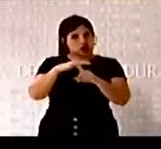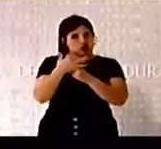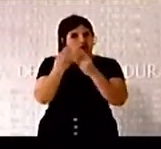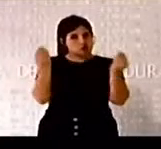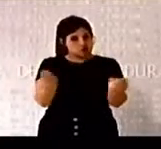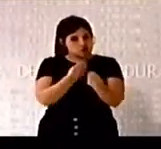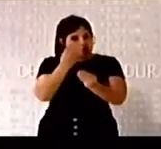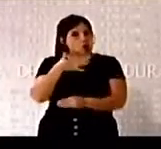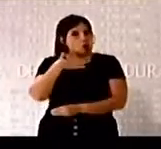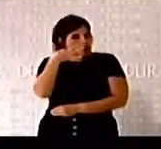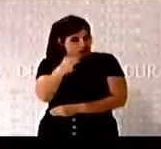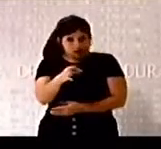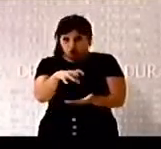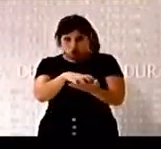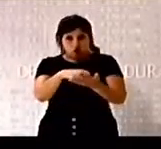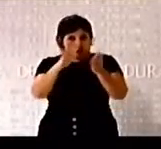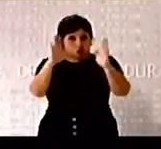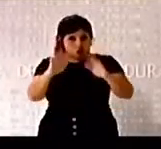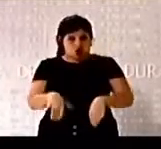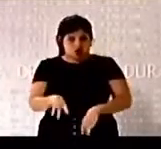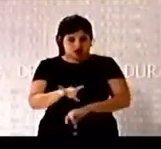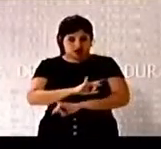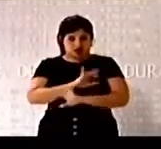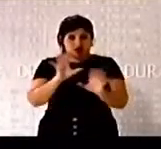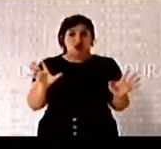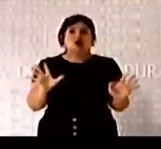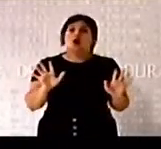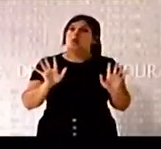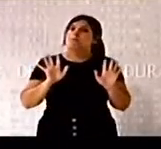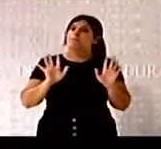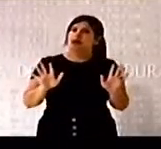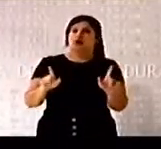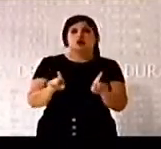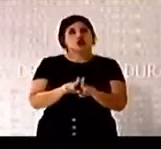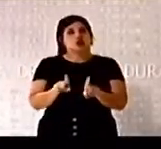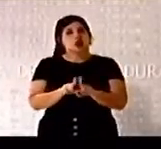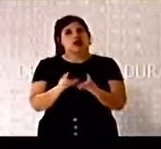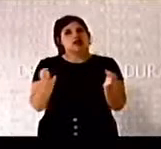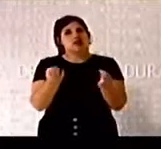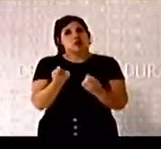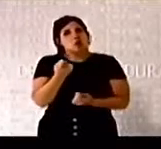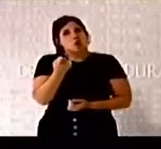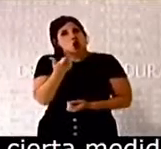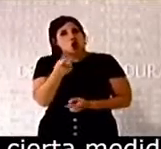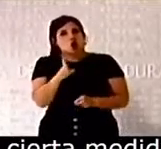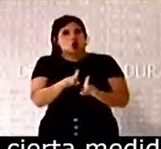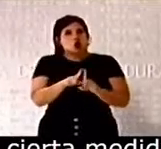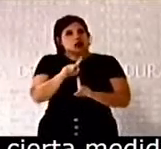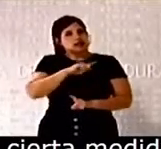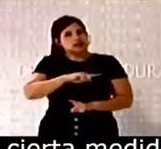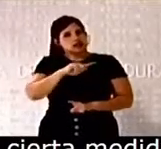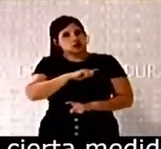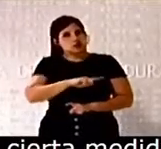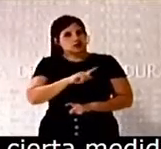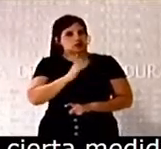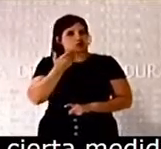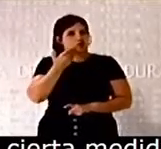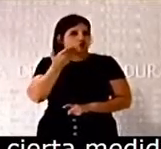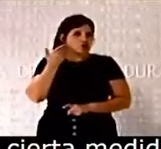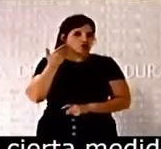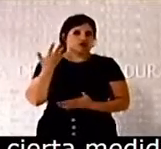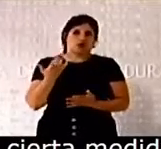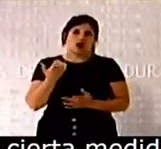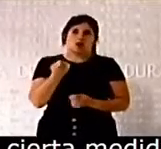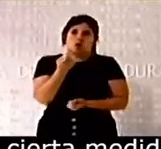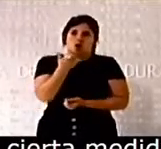bueno, pues en cierta medida nos tenemos que sentir satisfechos de que vamos